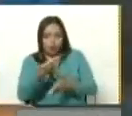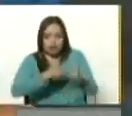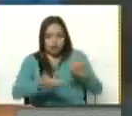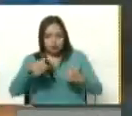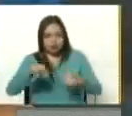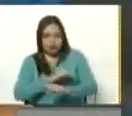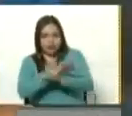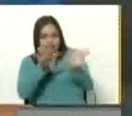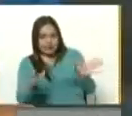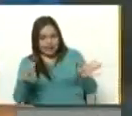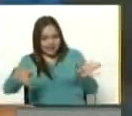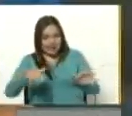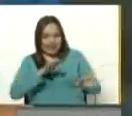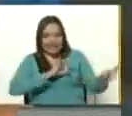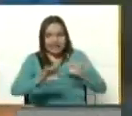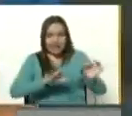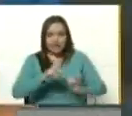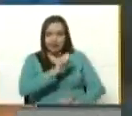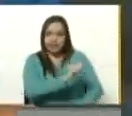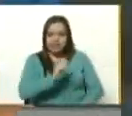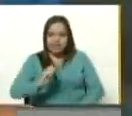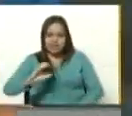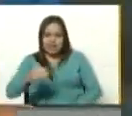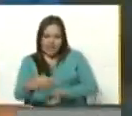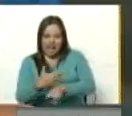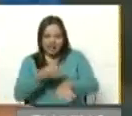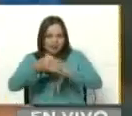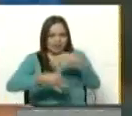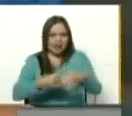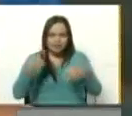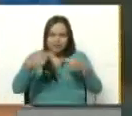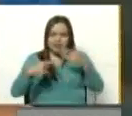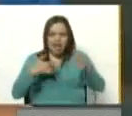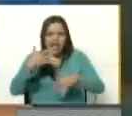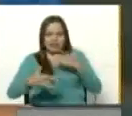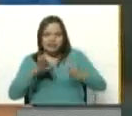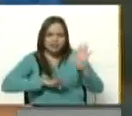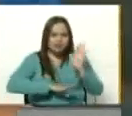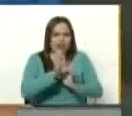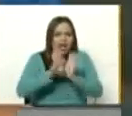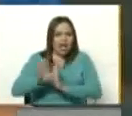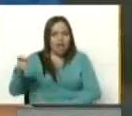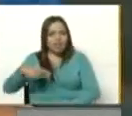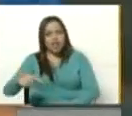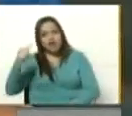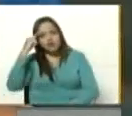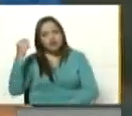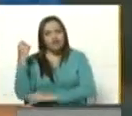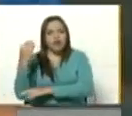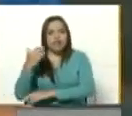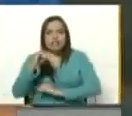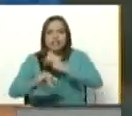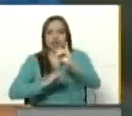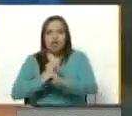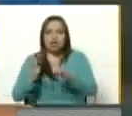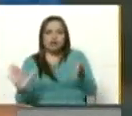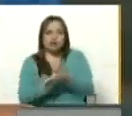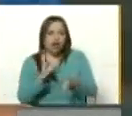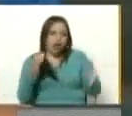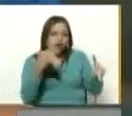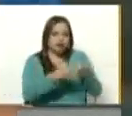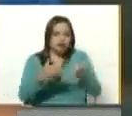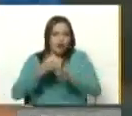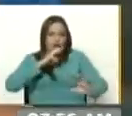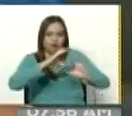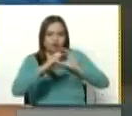mañana desde el Teatro Teresa Carreño. Como les comentábamos más temprano, una serie de actividades se van a estar desarrollando el día de hoy, este Foro Internacional de Medios Comunitarios Alternativos. A